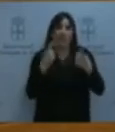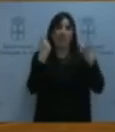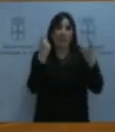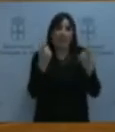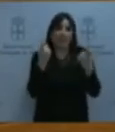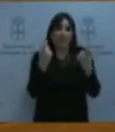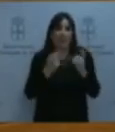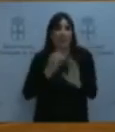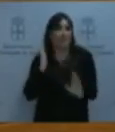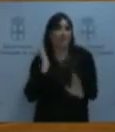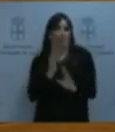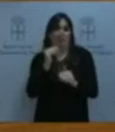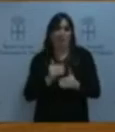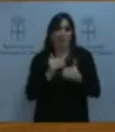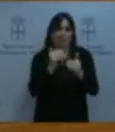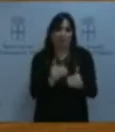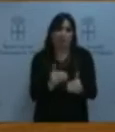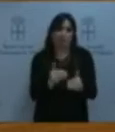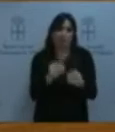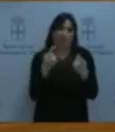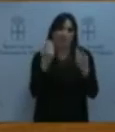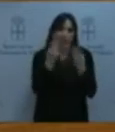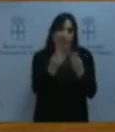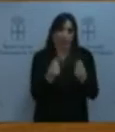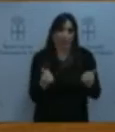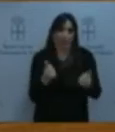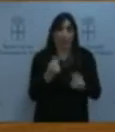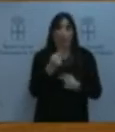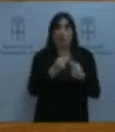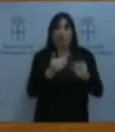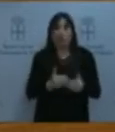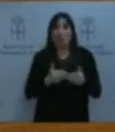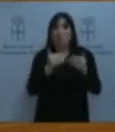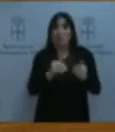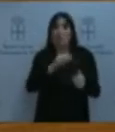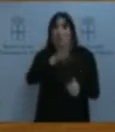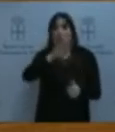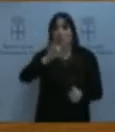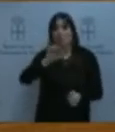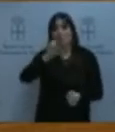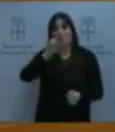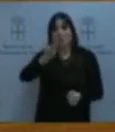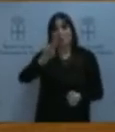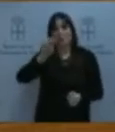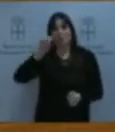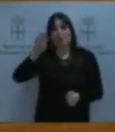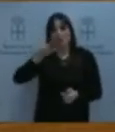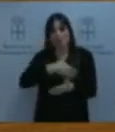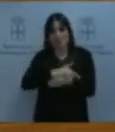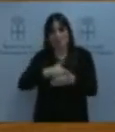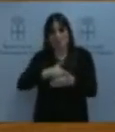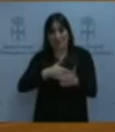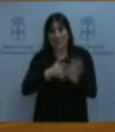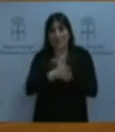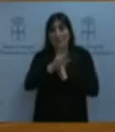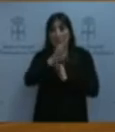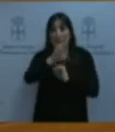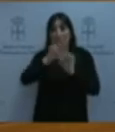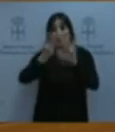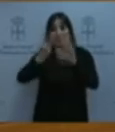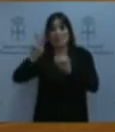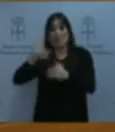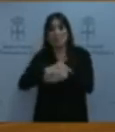presupuesto prorrogado asciende a 4.213 millones, 272 millones menos que el proyecto que